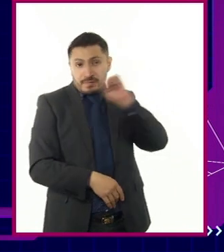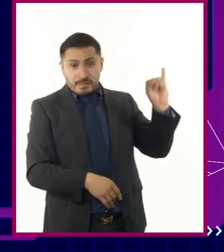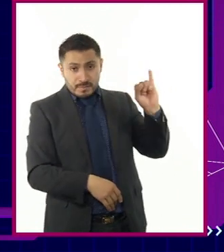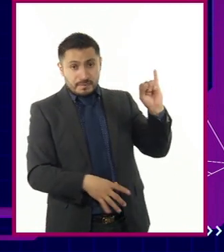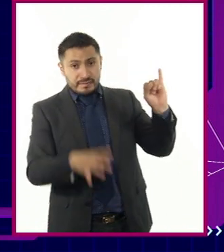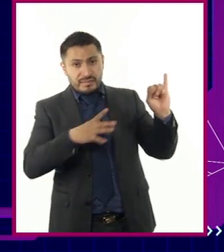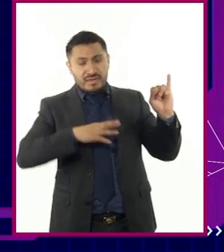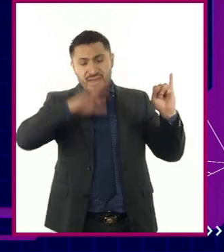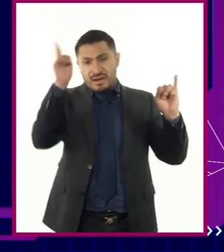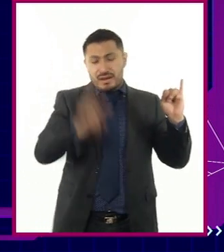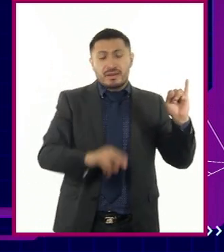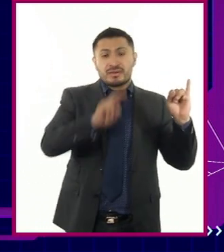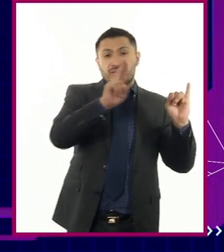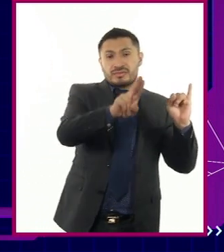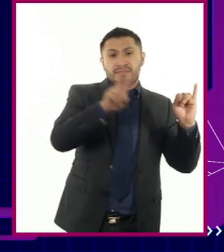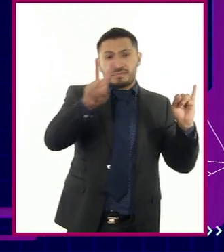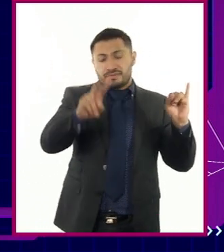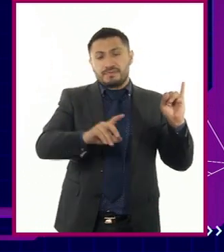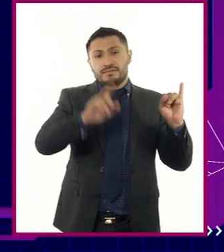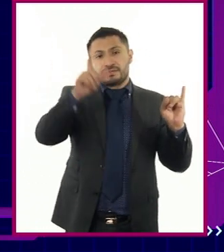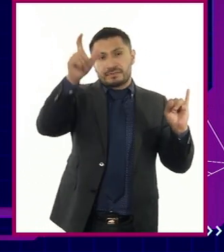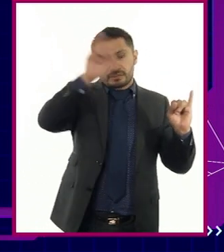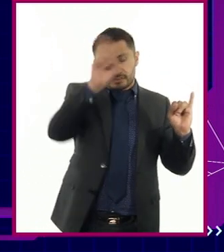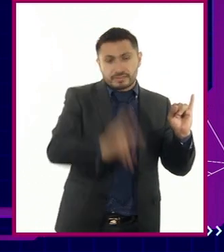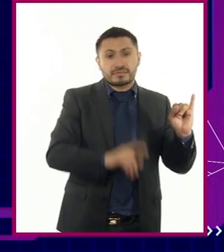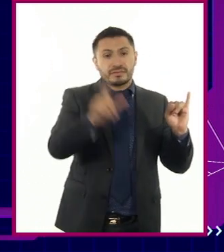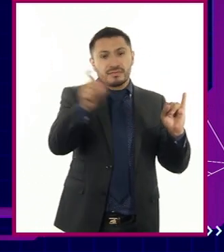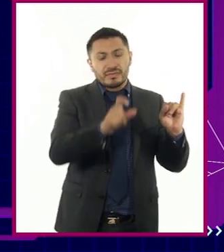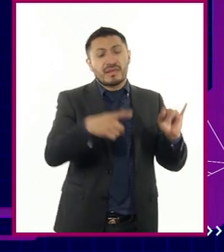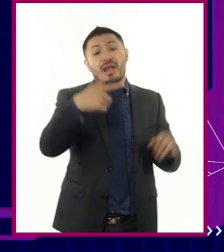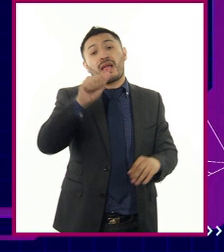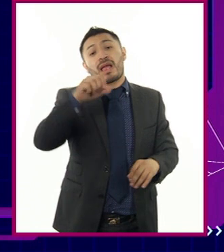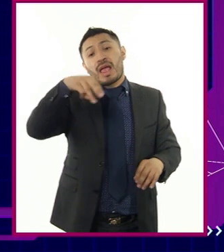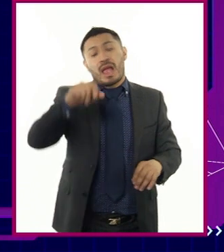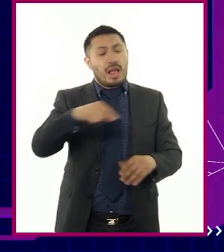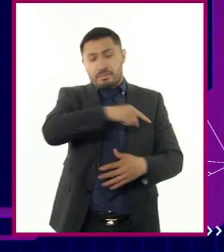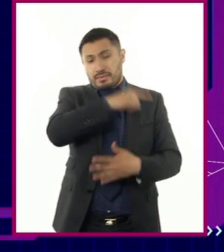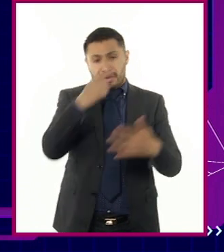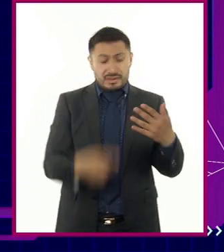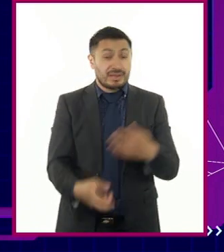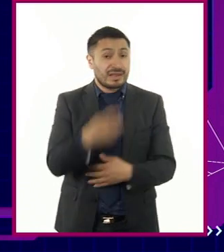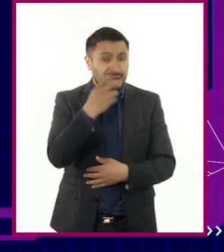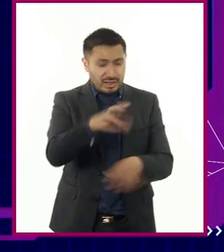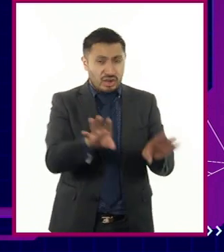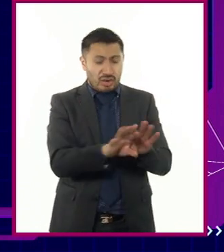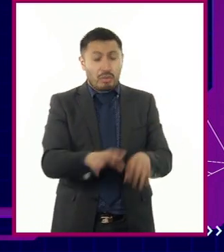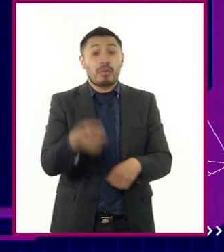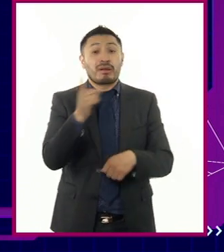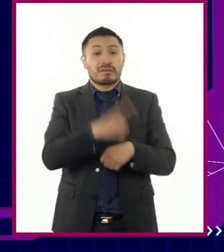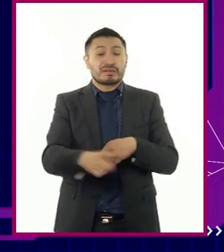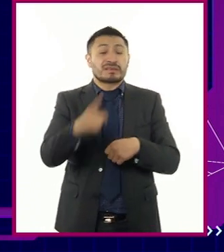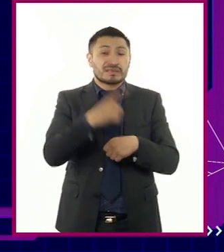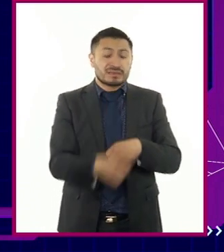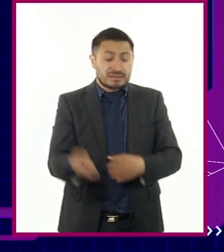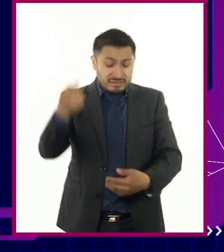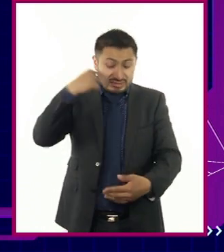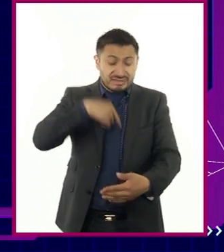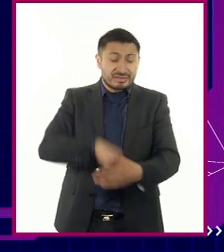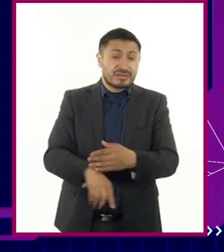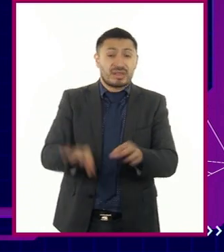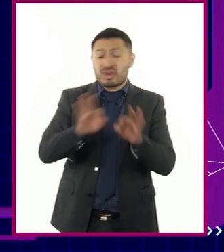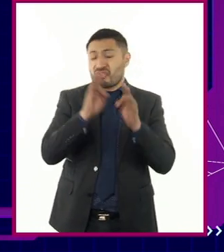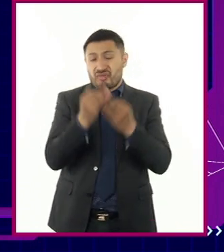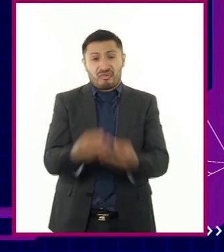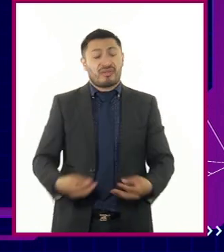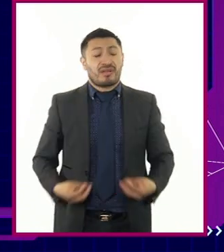ultravioletas, los rayos X, los rayos gamma, entre otros, que son considerados dañinos para los organismos vivos.